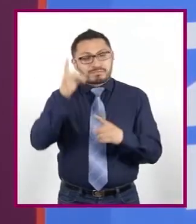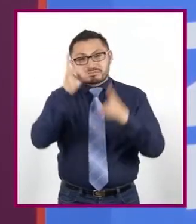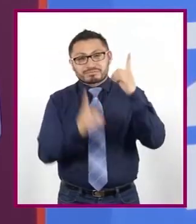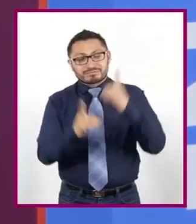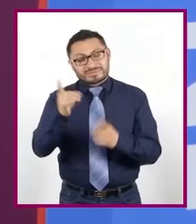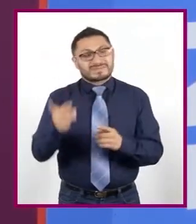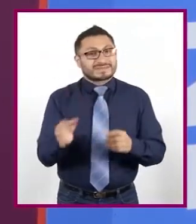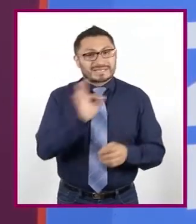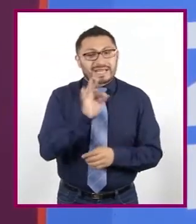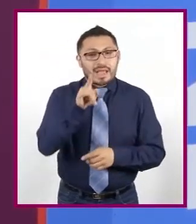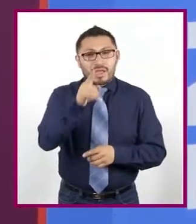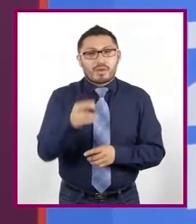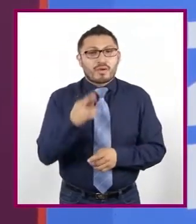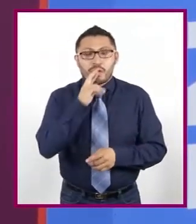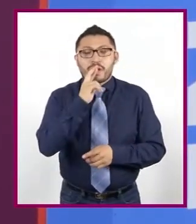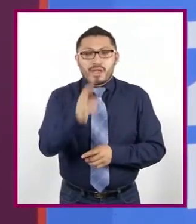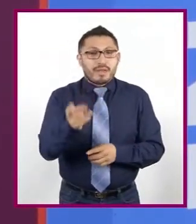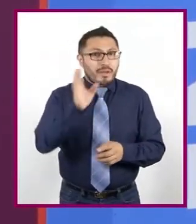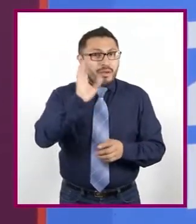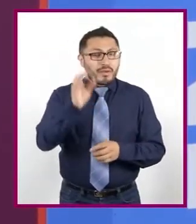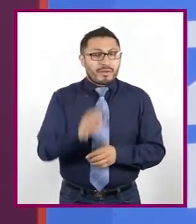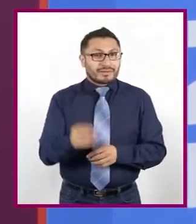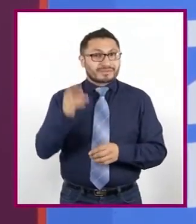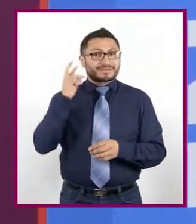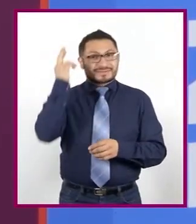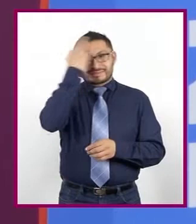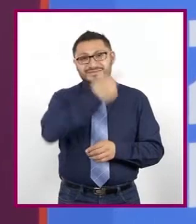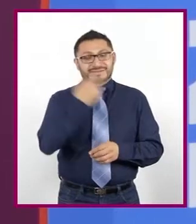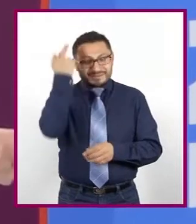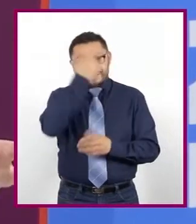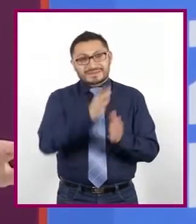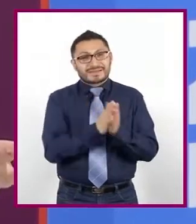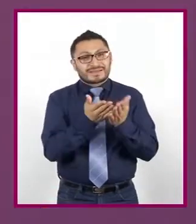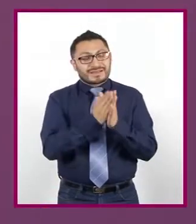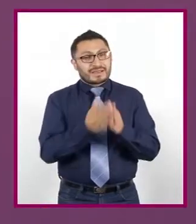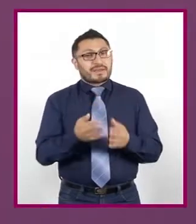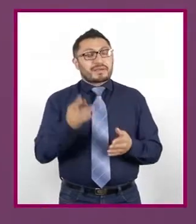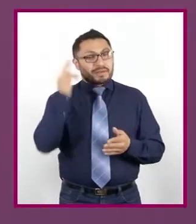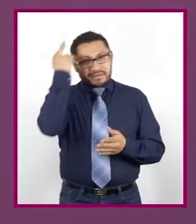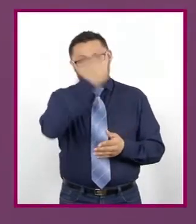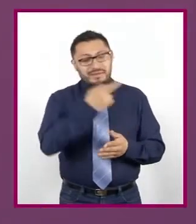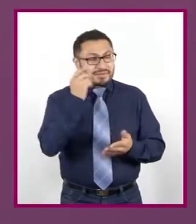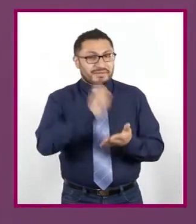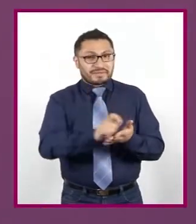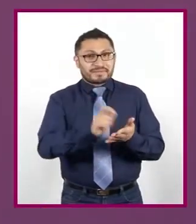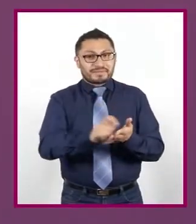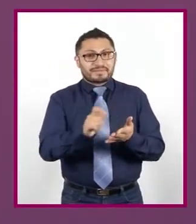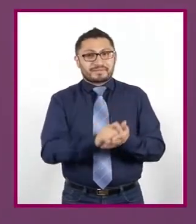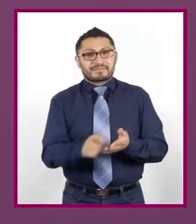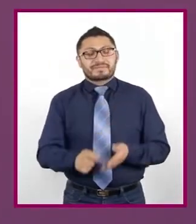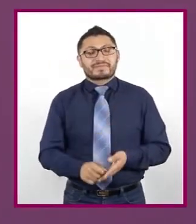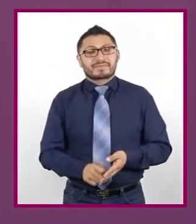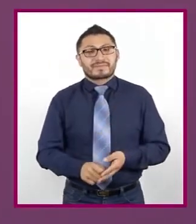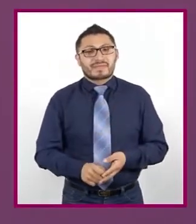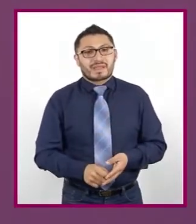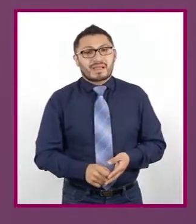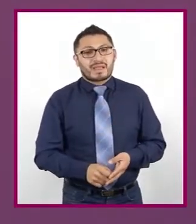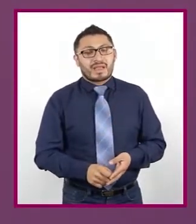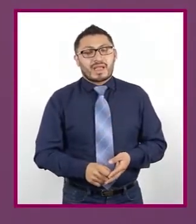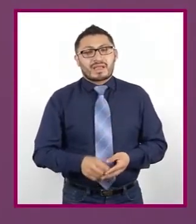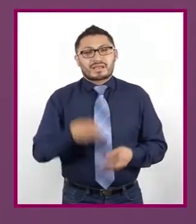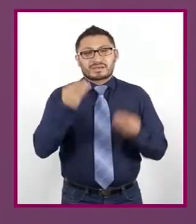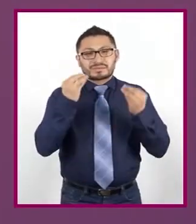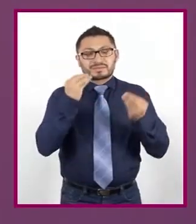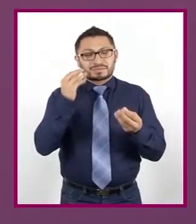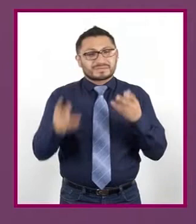que surjan las podrán resolver al momento de consultar su libro de texto y revisar sus apuntes. En numerosos